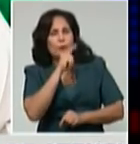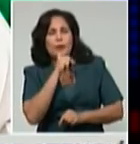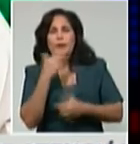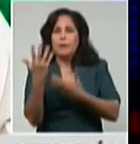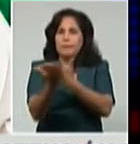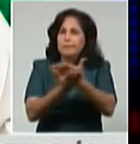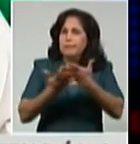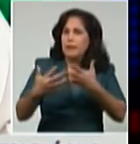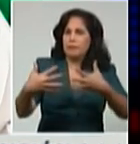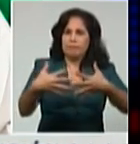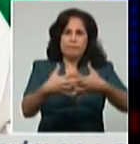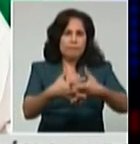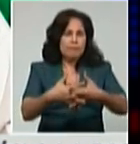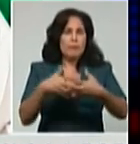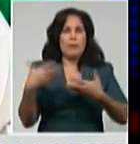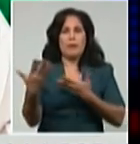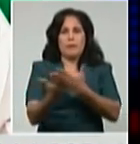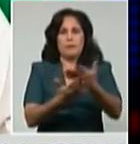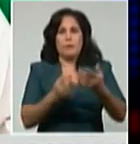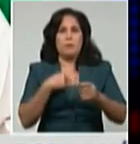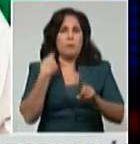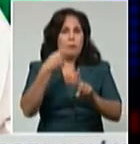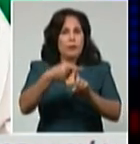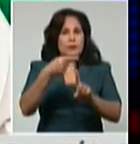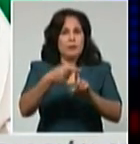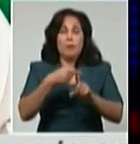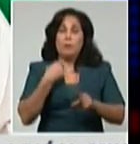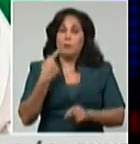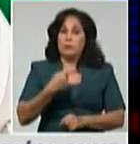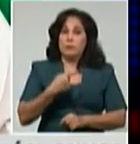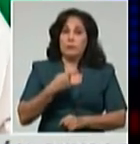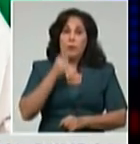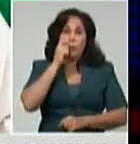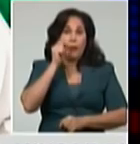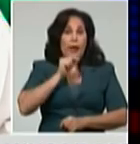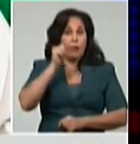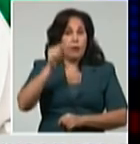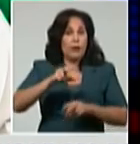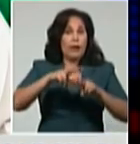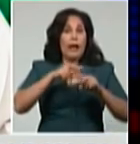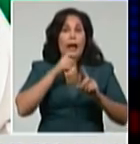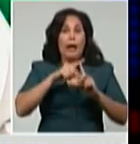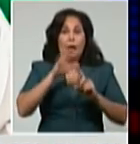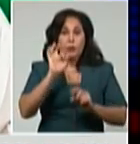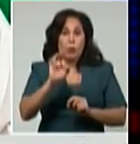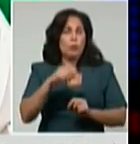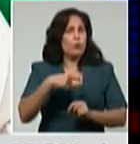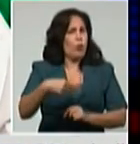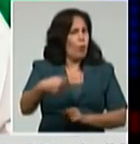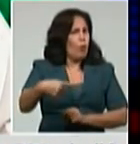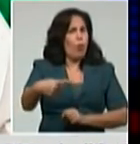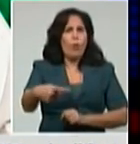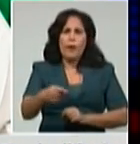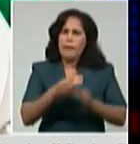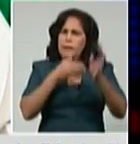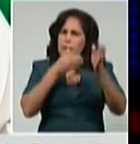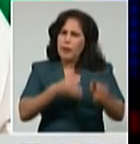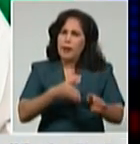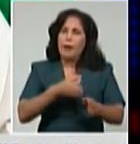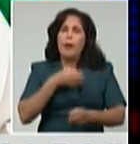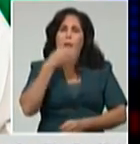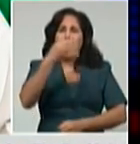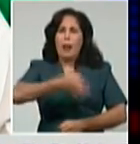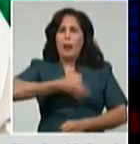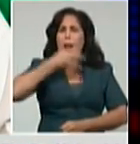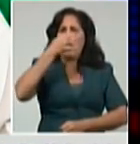relaciones interpersonales positivas. Héctor Amé, que condujo durante todos esos días ahí disciplinadamente,